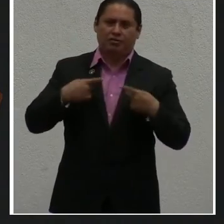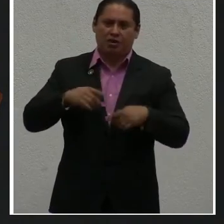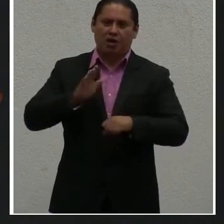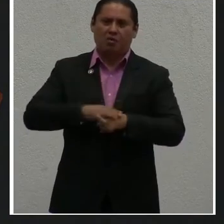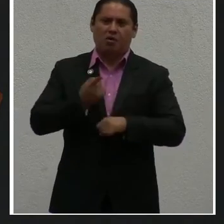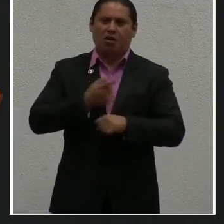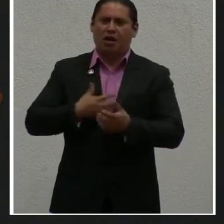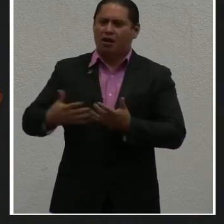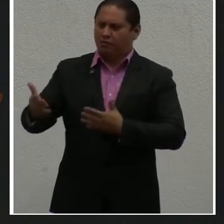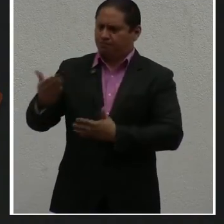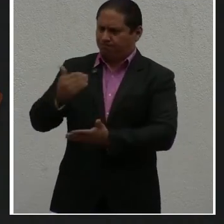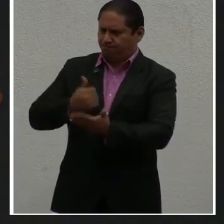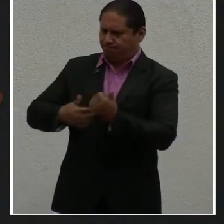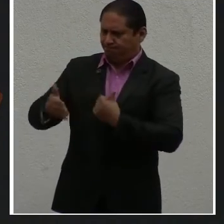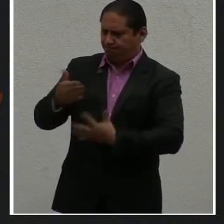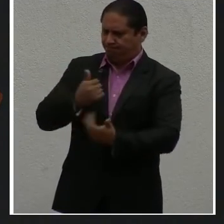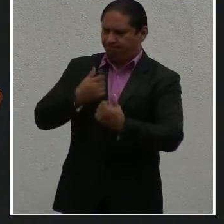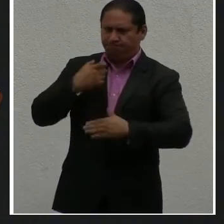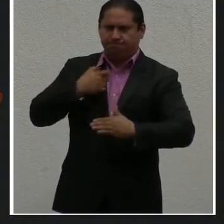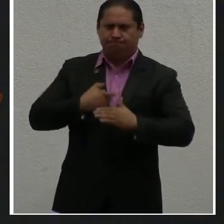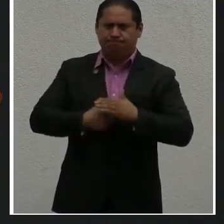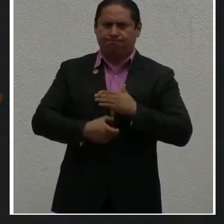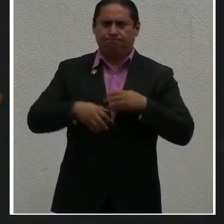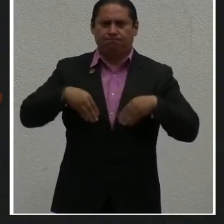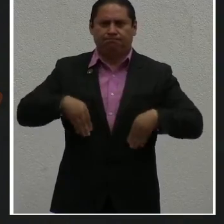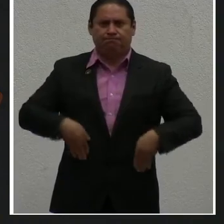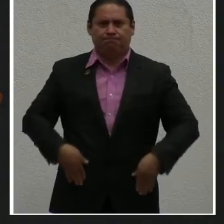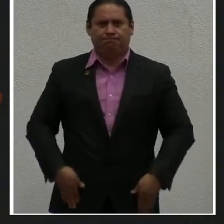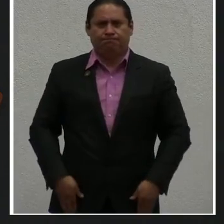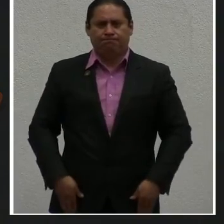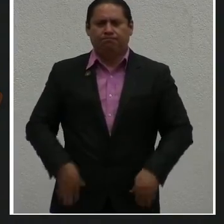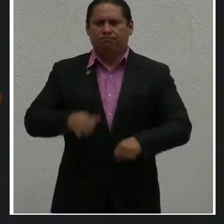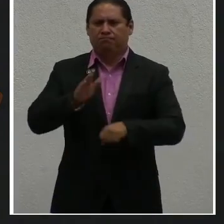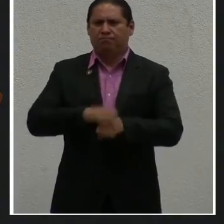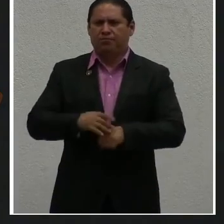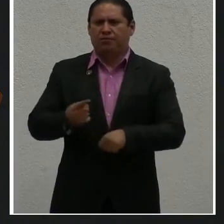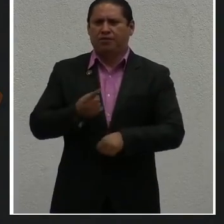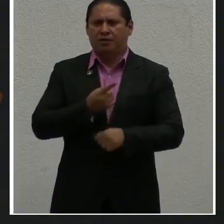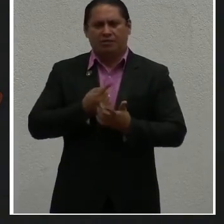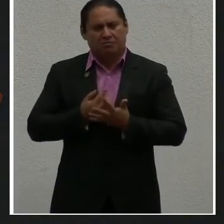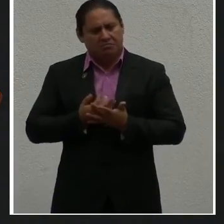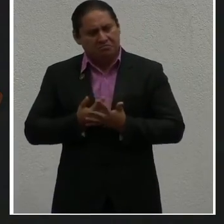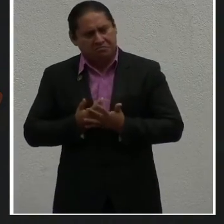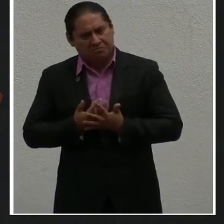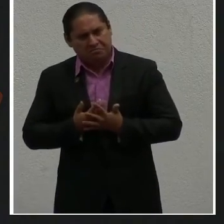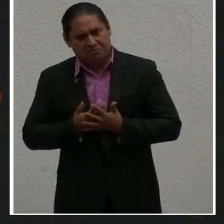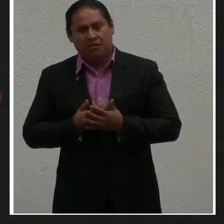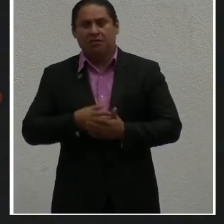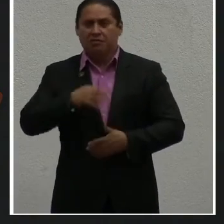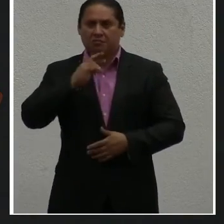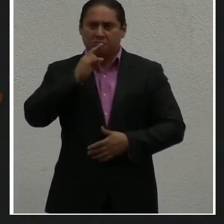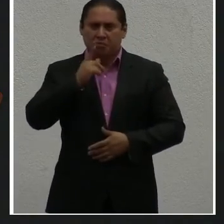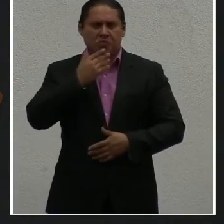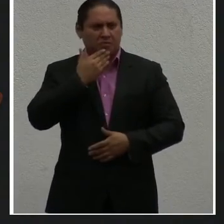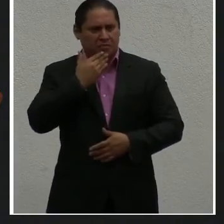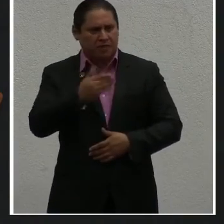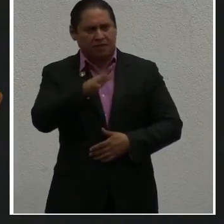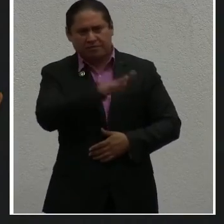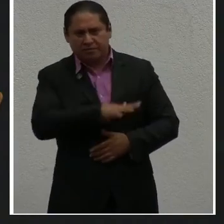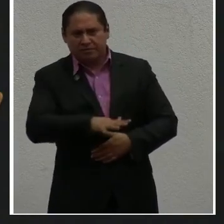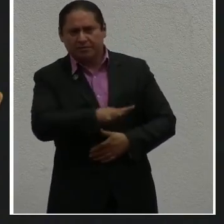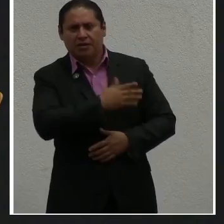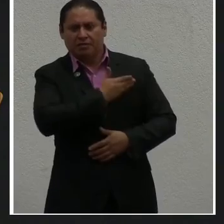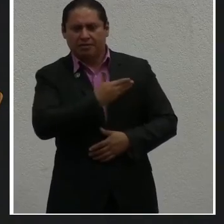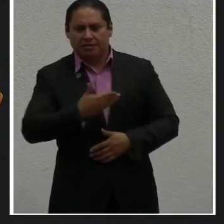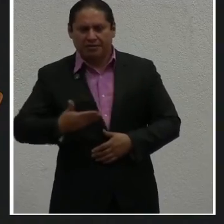un presidente municipal. ¿Por qué no estamos esperando realmente el bien de todos? Si un presidente